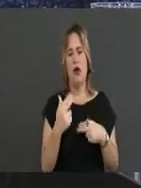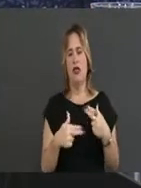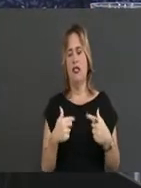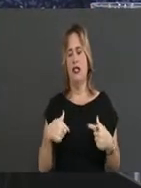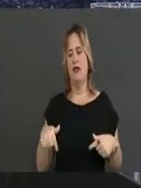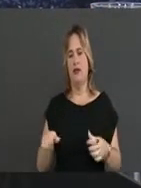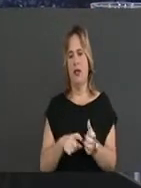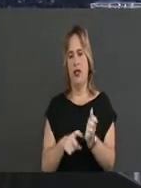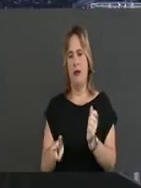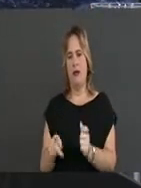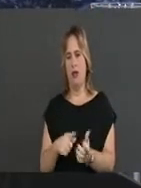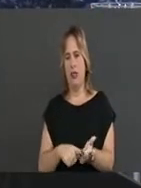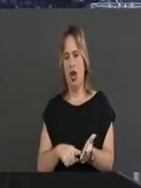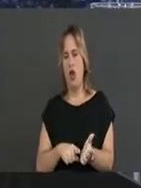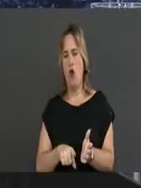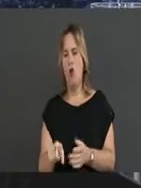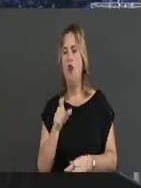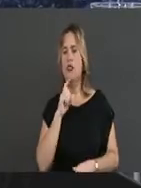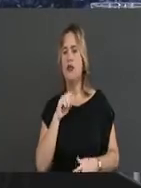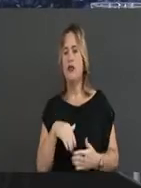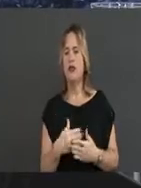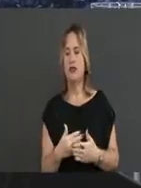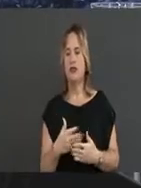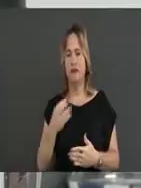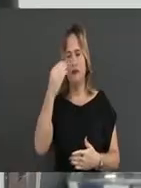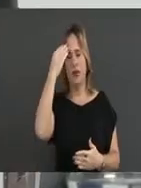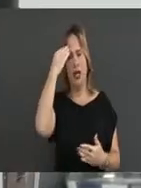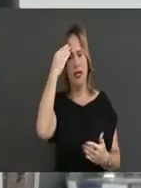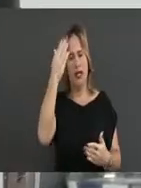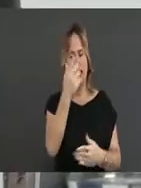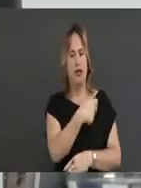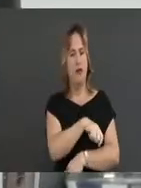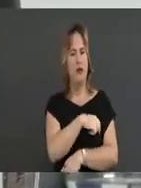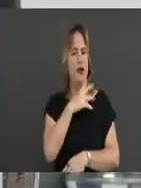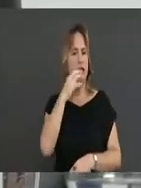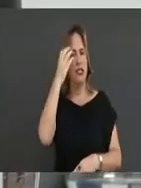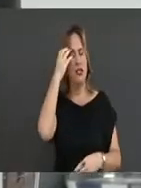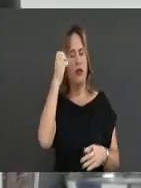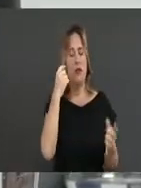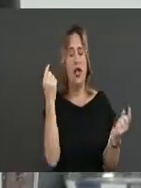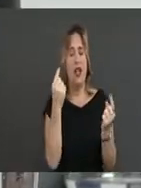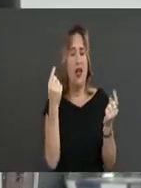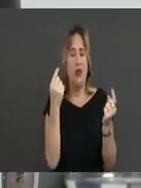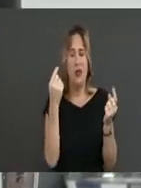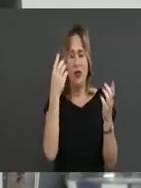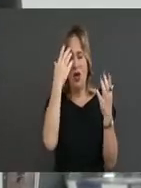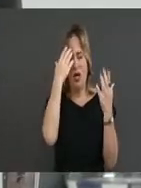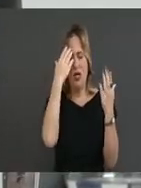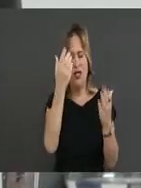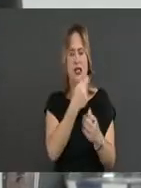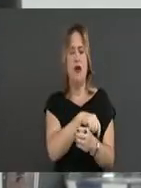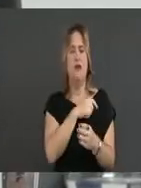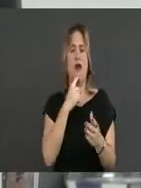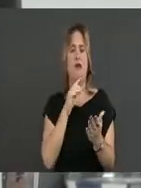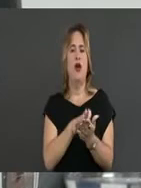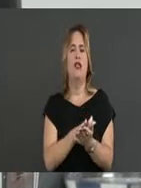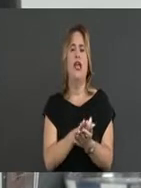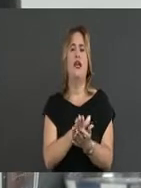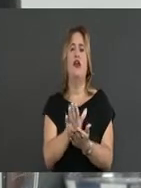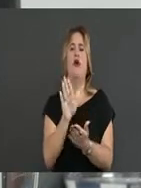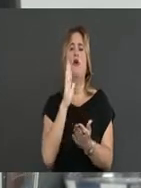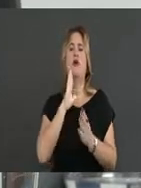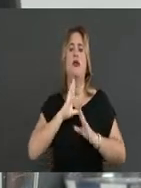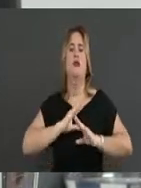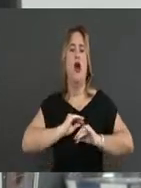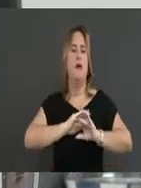realizando en estas últimas jornadas. Agradecer a la población, es lo único que nos queda, y el compromiso de